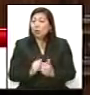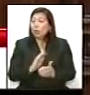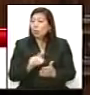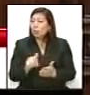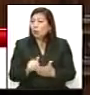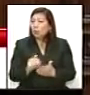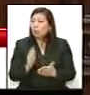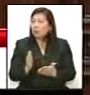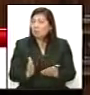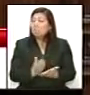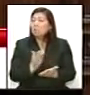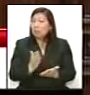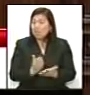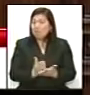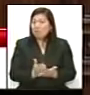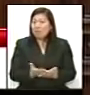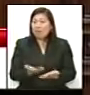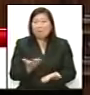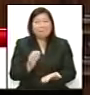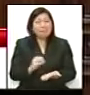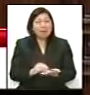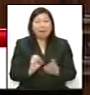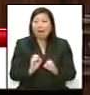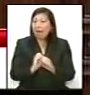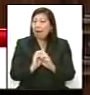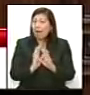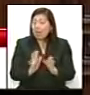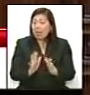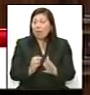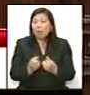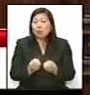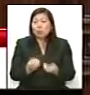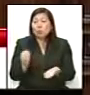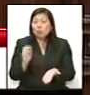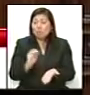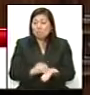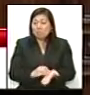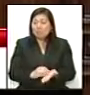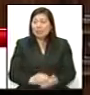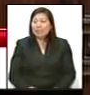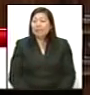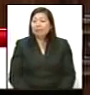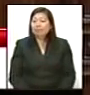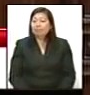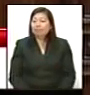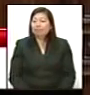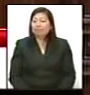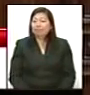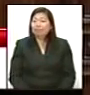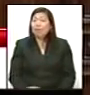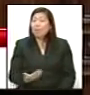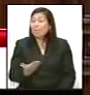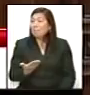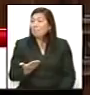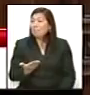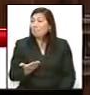vicios y problemas nos parece más transparente y mucho más directo.